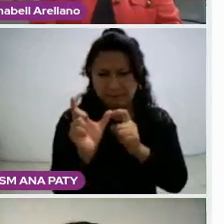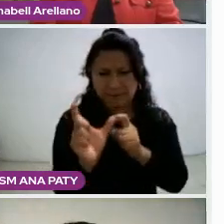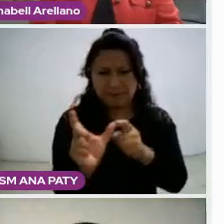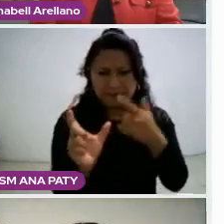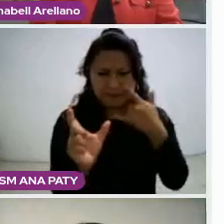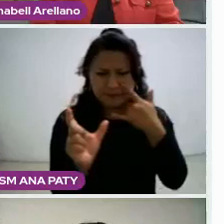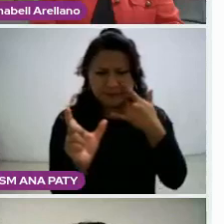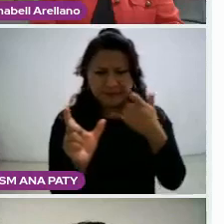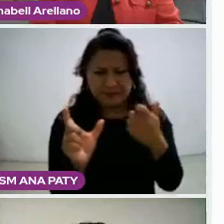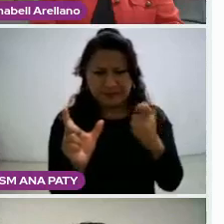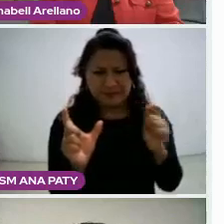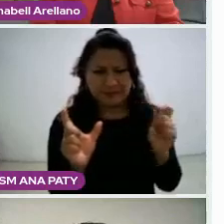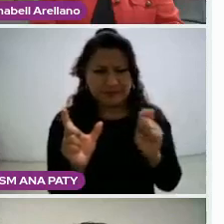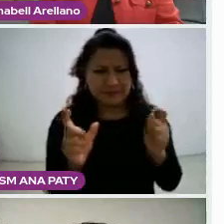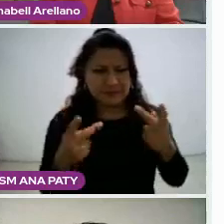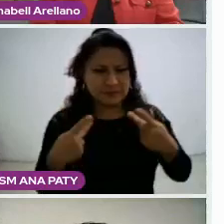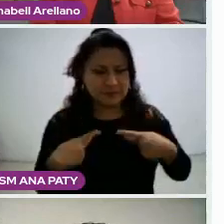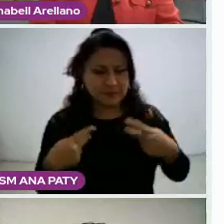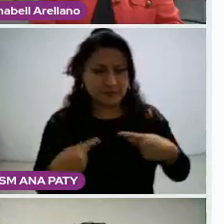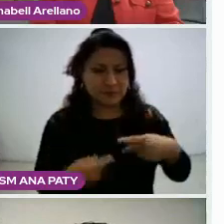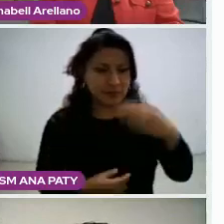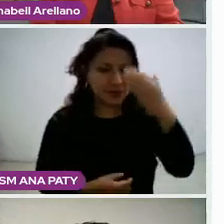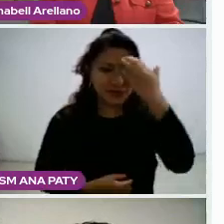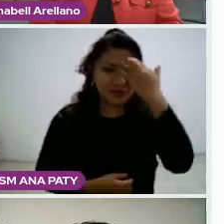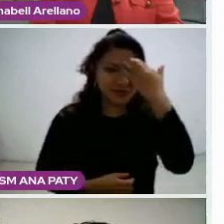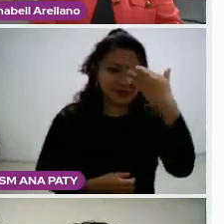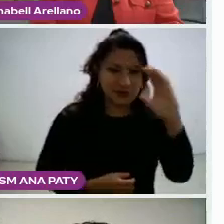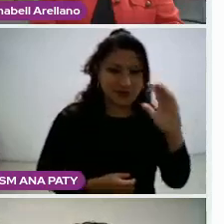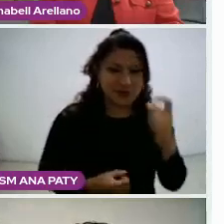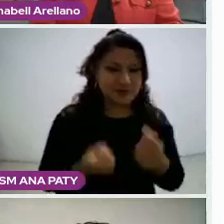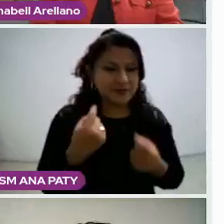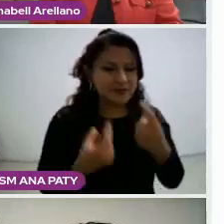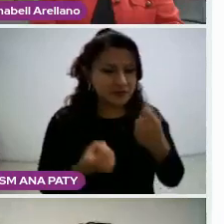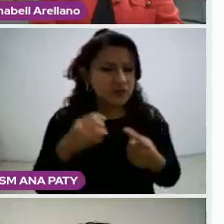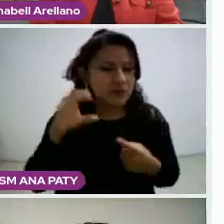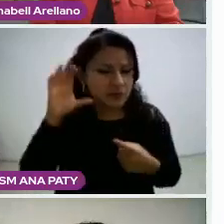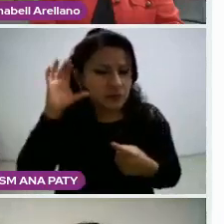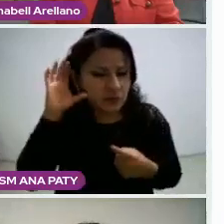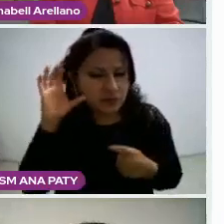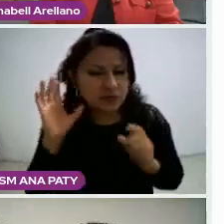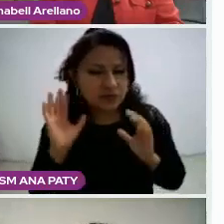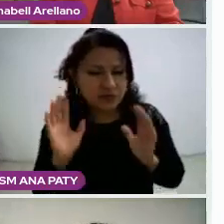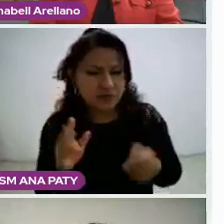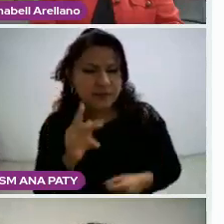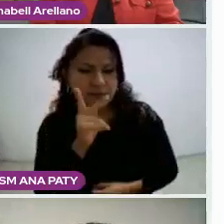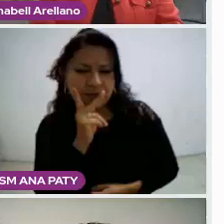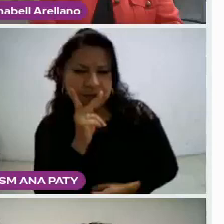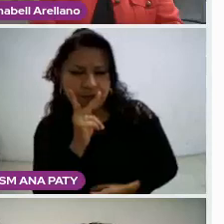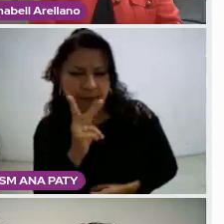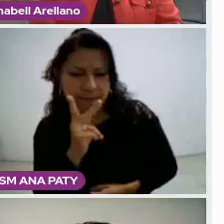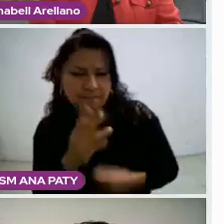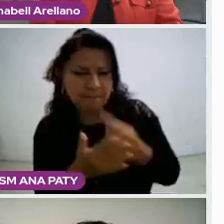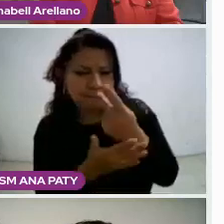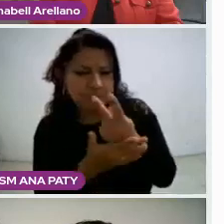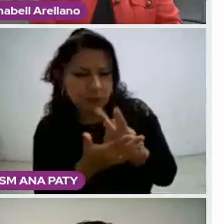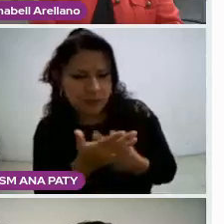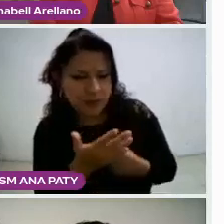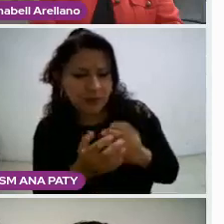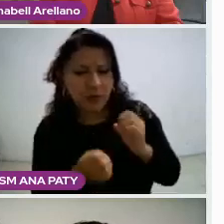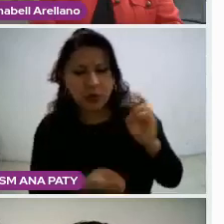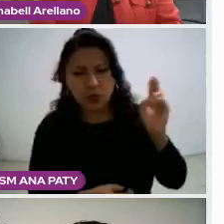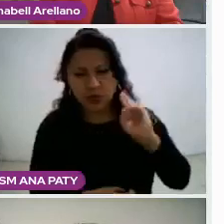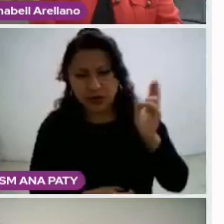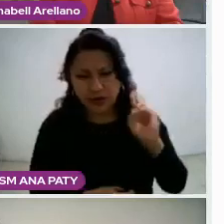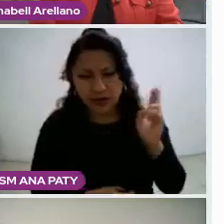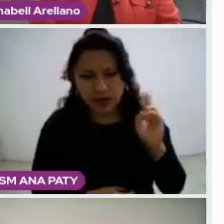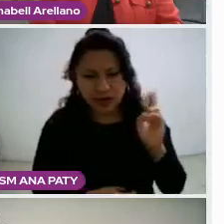ahí dispersamente la han escuchado en algún programa, en alguna situación, pero no es per se como tal